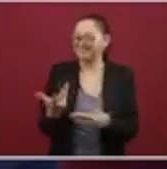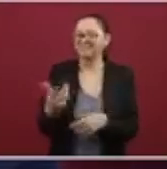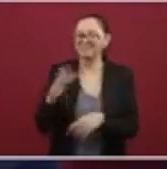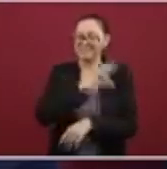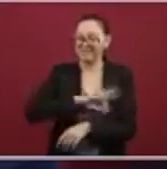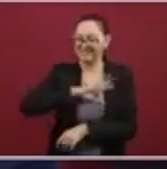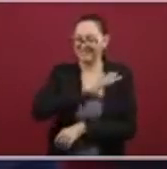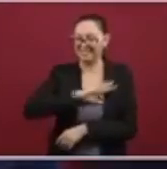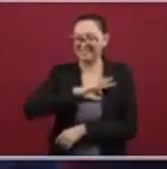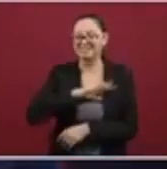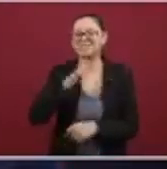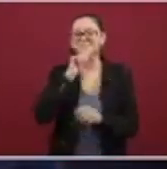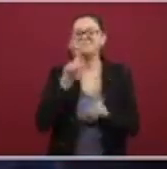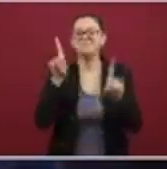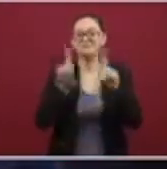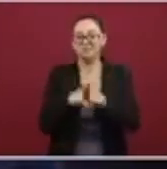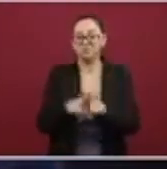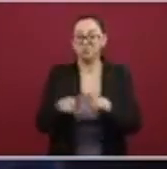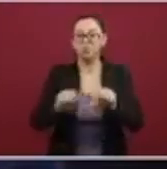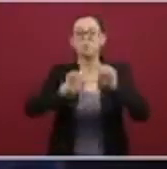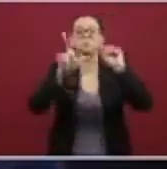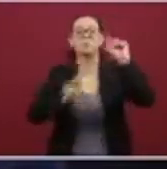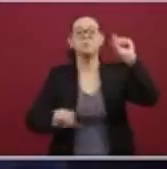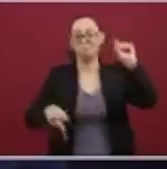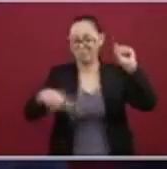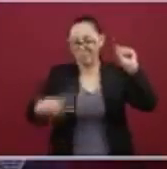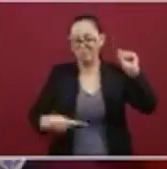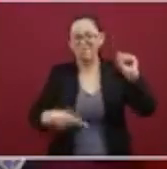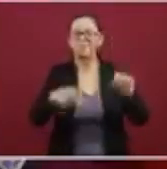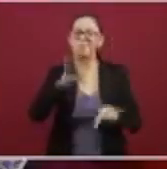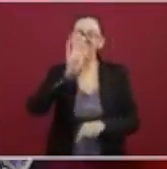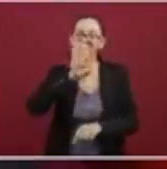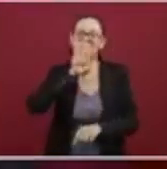anticipadas. Y felicidades a nuestra patria, porque es nuestra madre. Gracias.